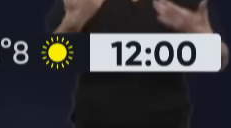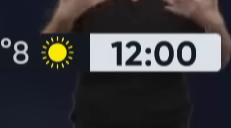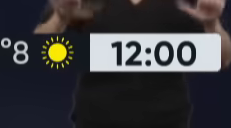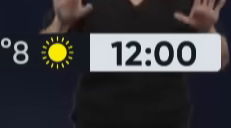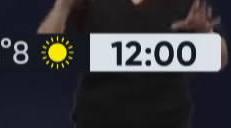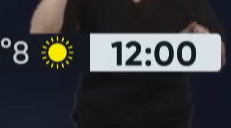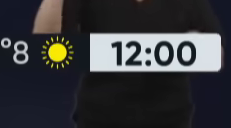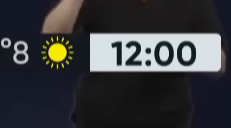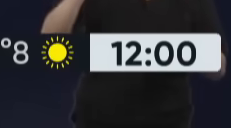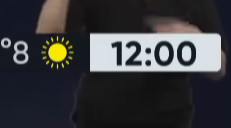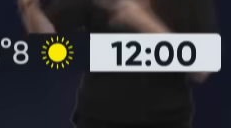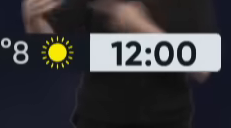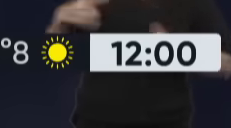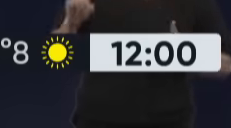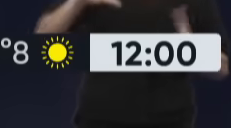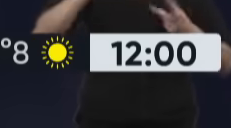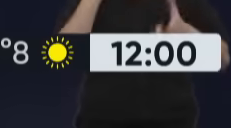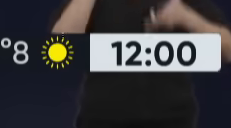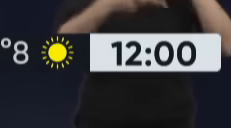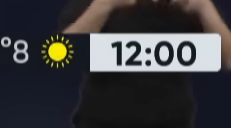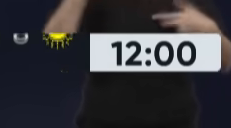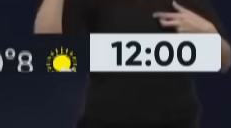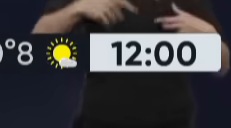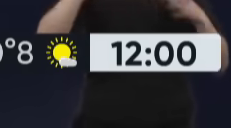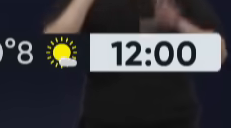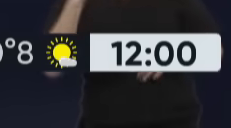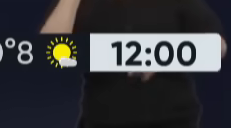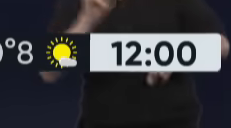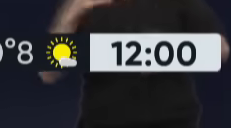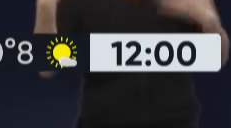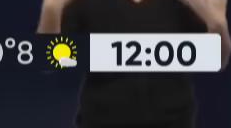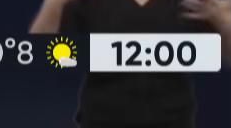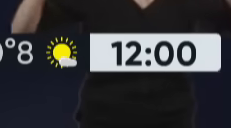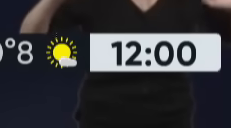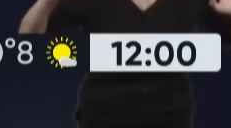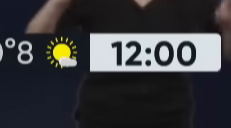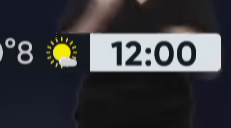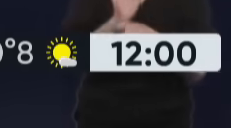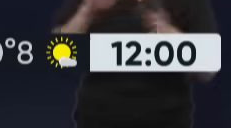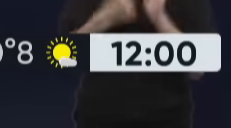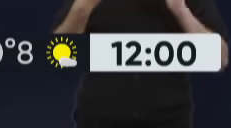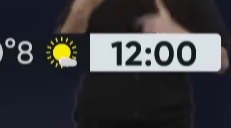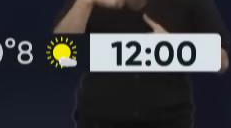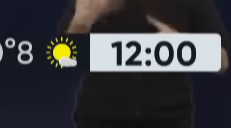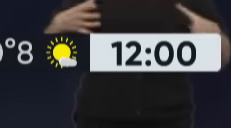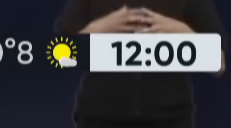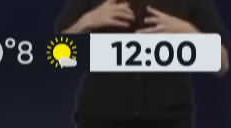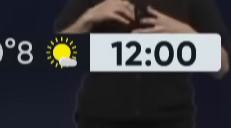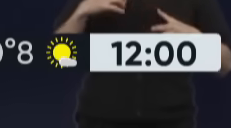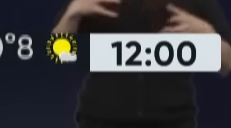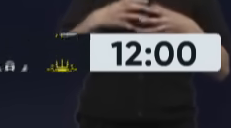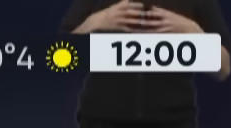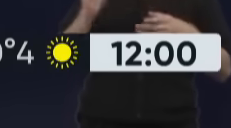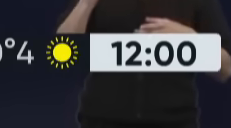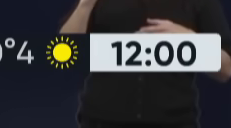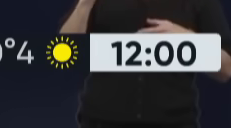En lo que tenemos que estar todos más o menos de acuerdo es en que efectivamente este es un gobierno elegido por la gente, entendemos que